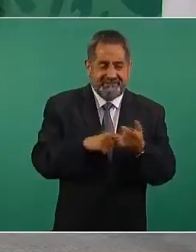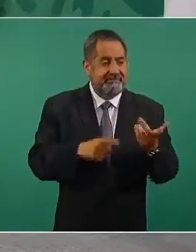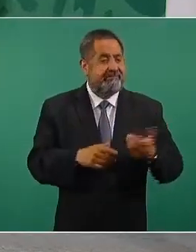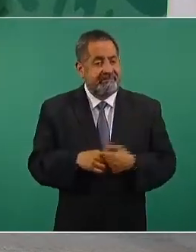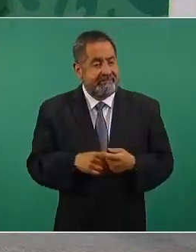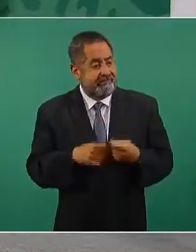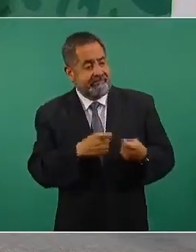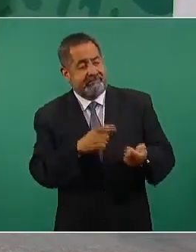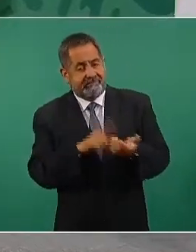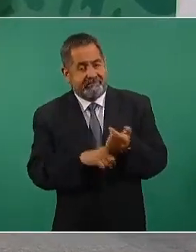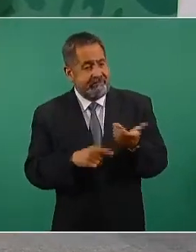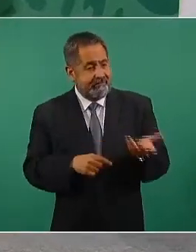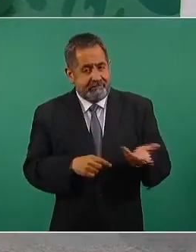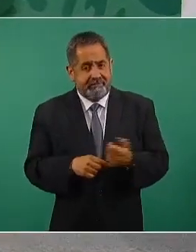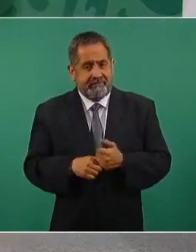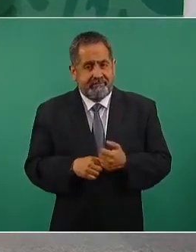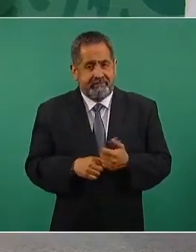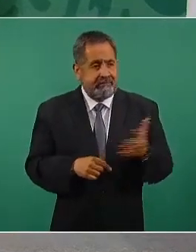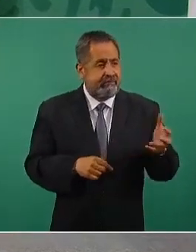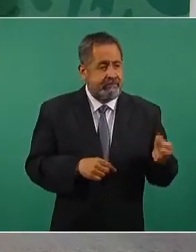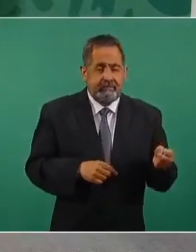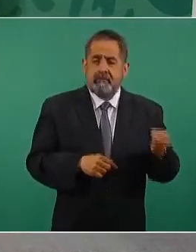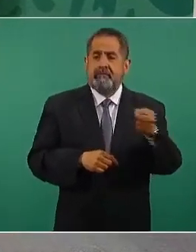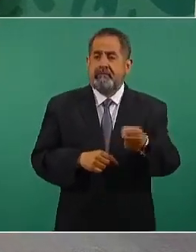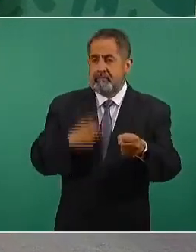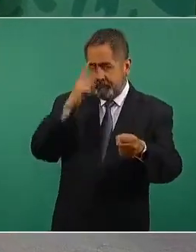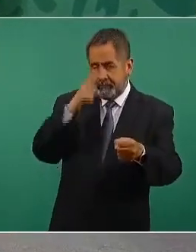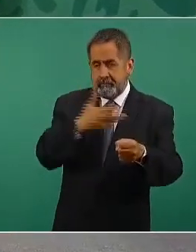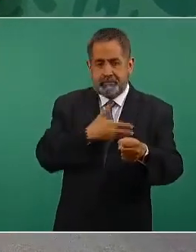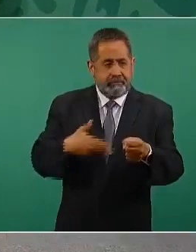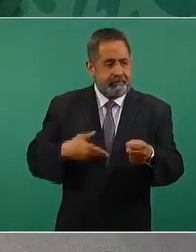dio al que impusieron de presidente